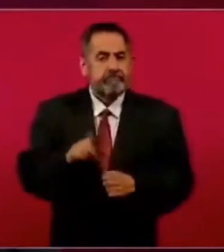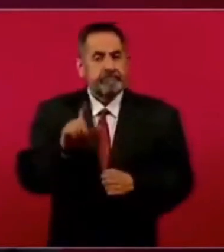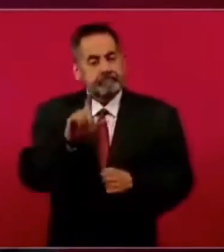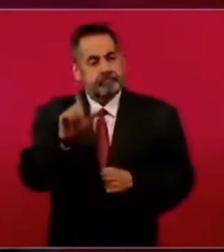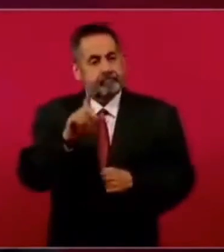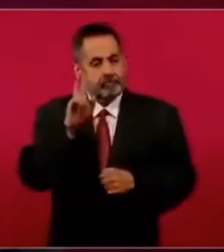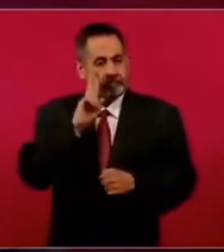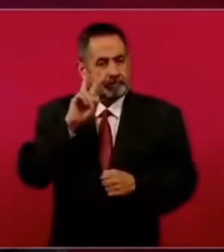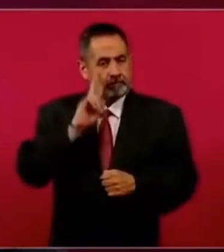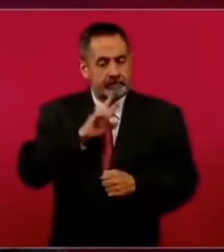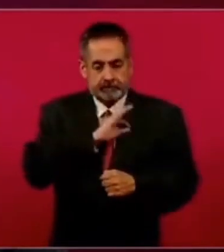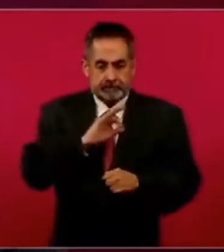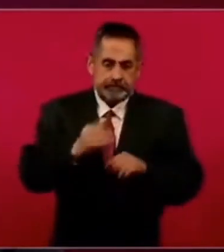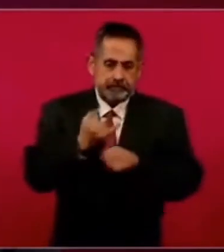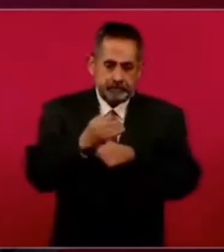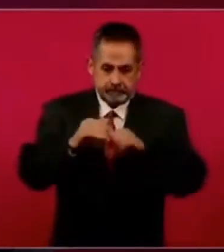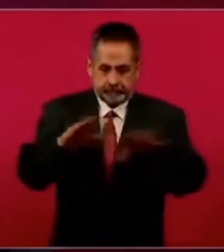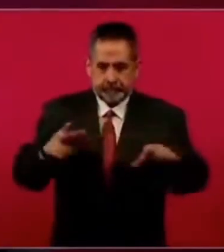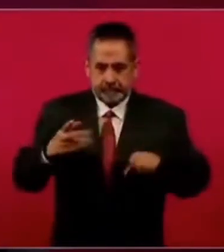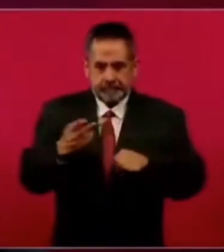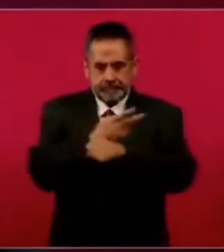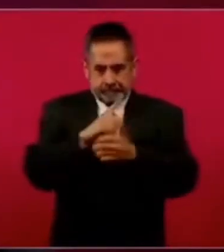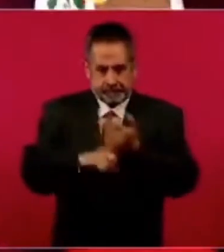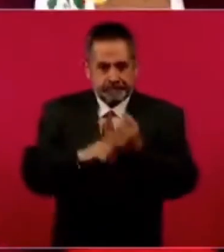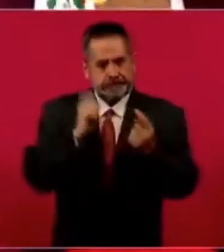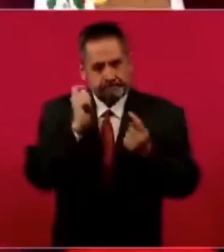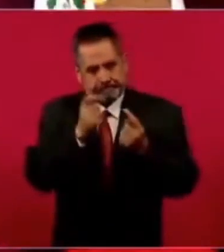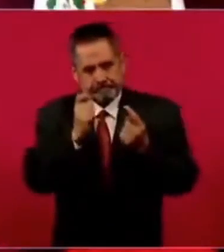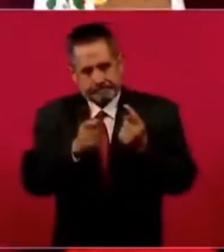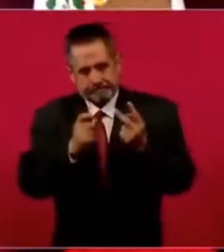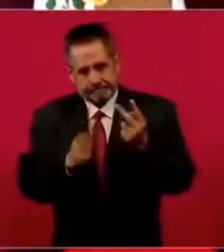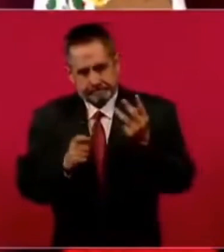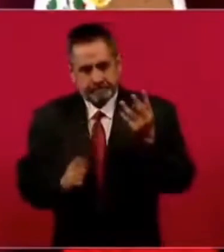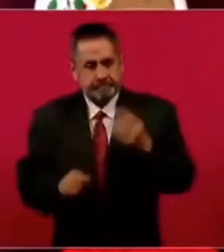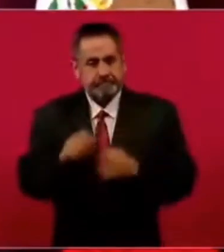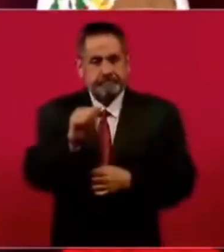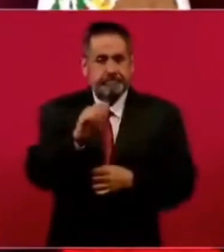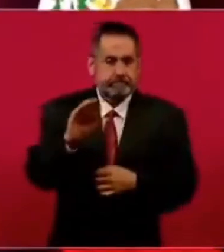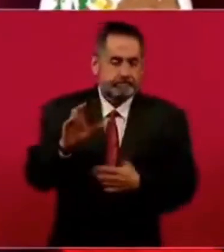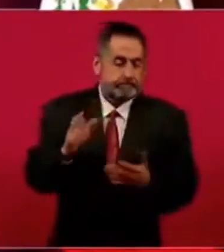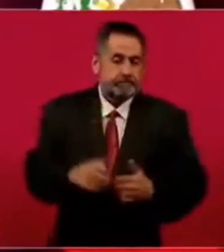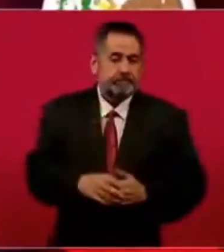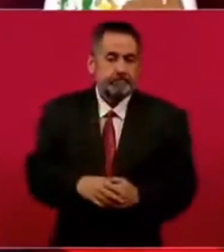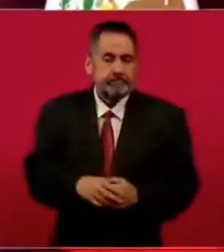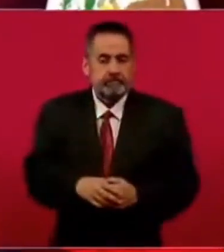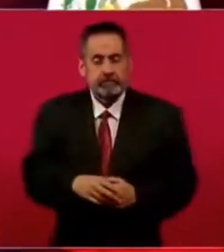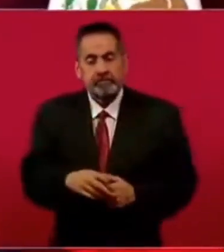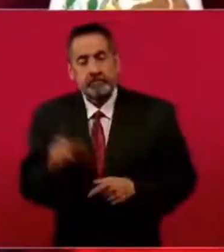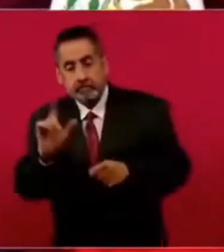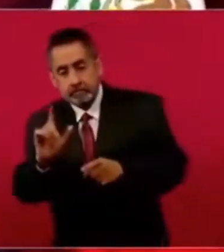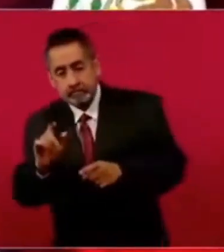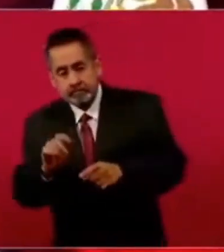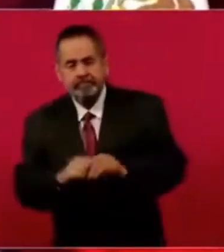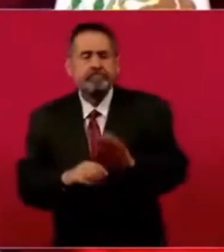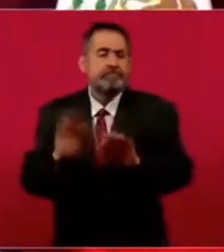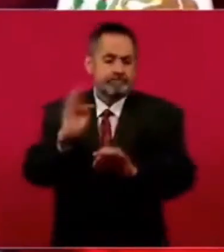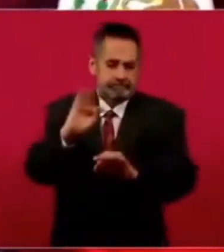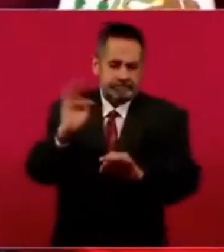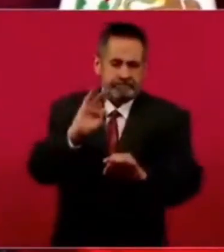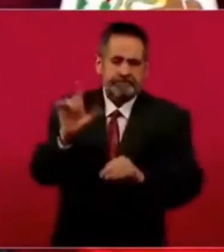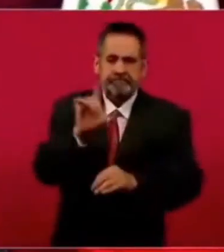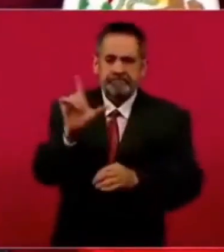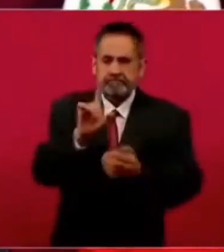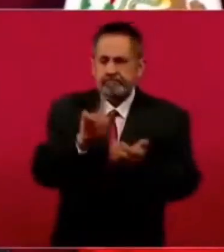informe de todo lo que se ha hecho. El lunes. Podría ser el lunes. El lunes es el día.